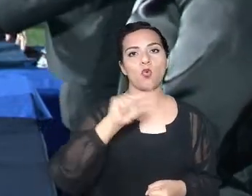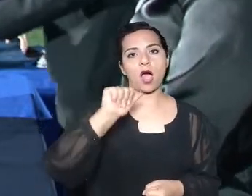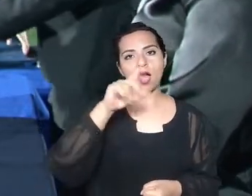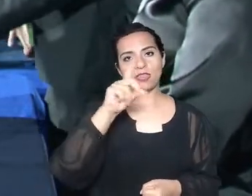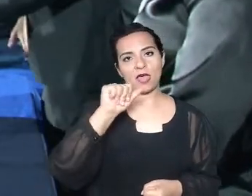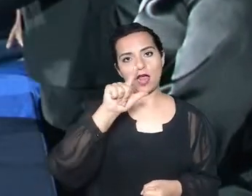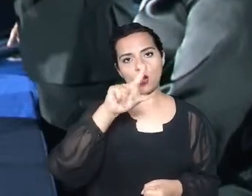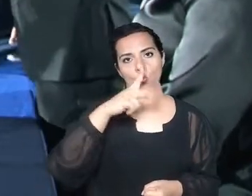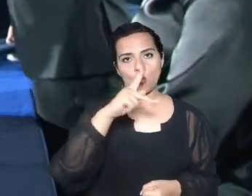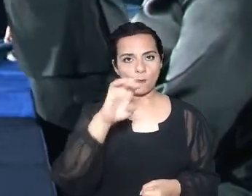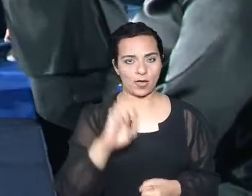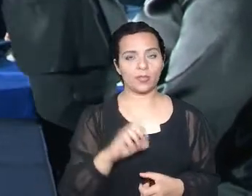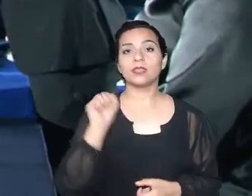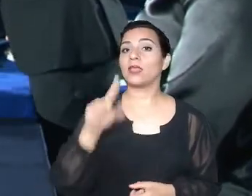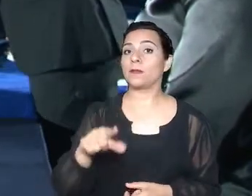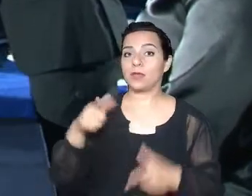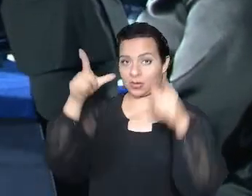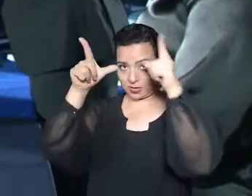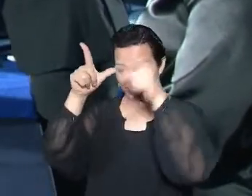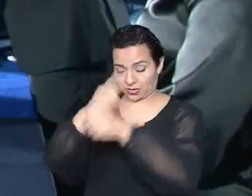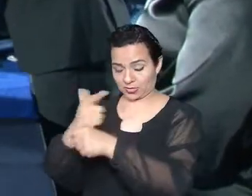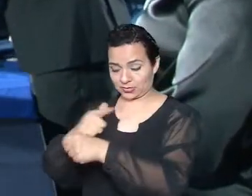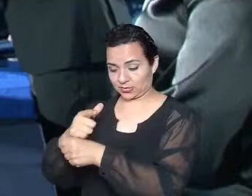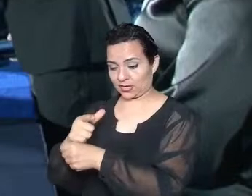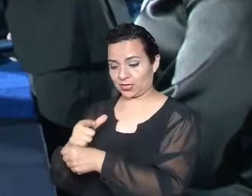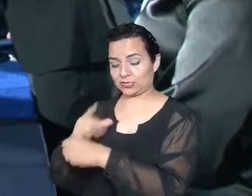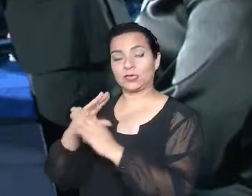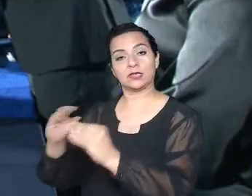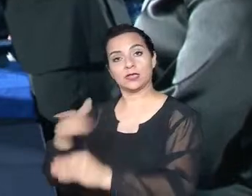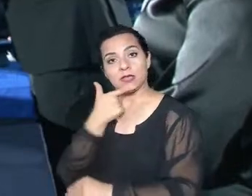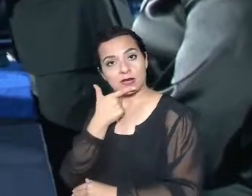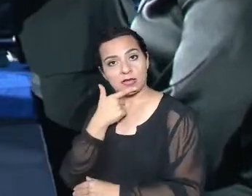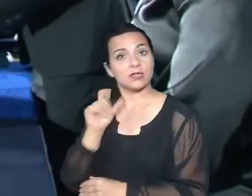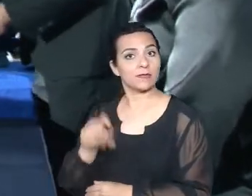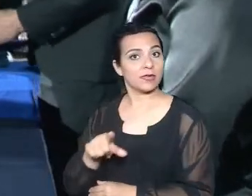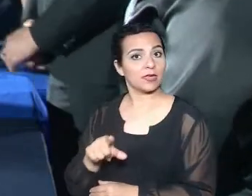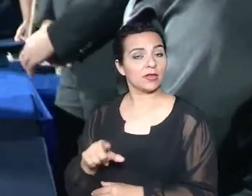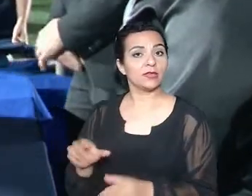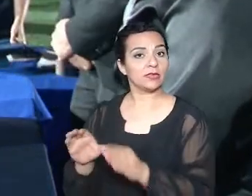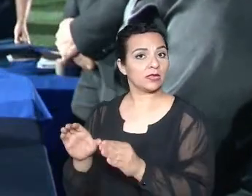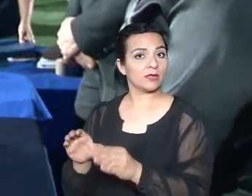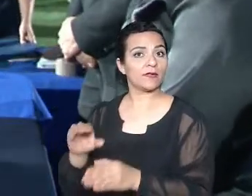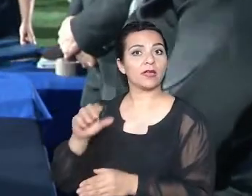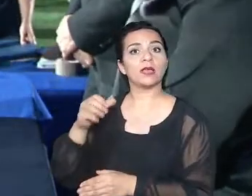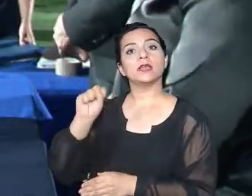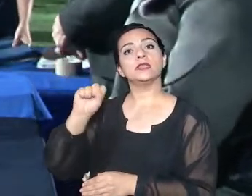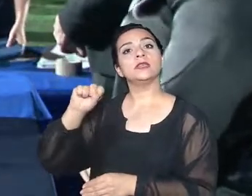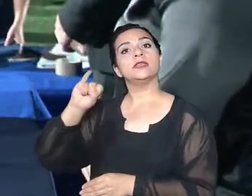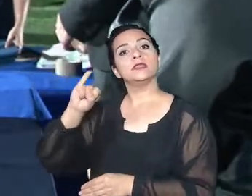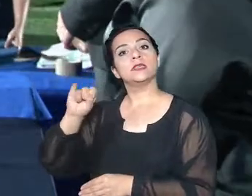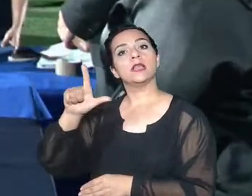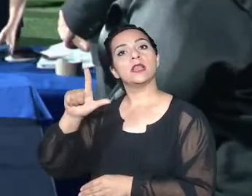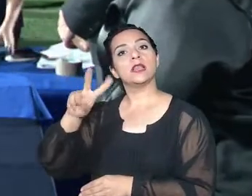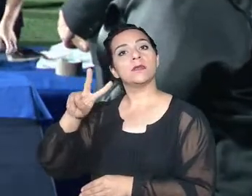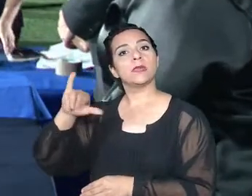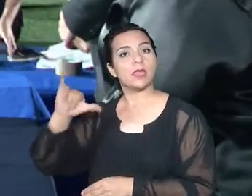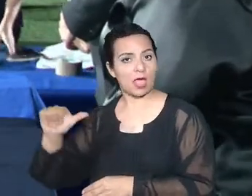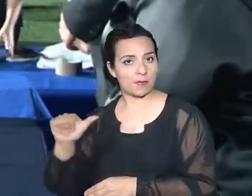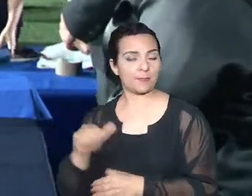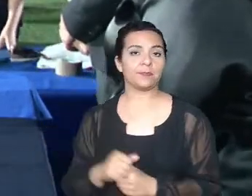Rentería. También de la licenciatura en enseñanza del inglés recibe su reconocimiento Silvia Alondra Pérez